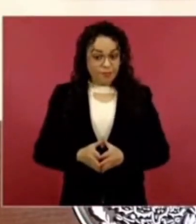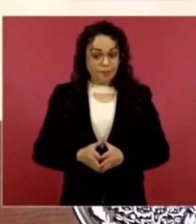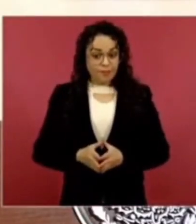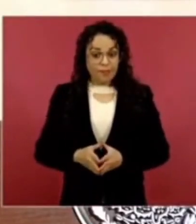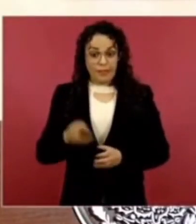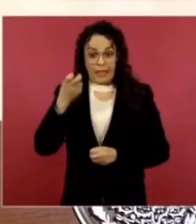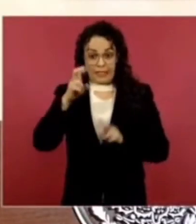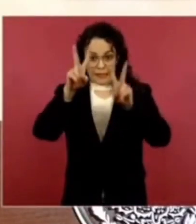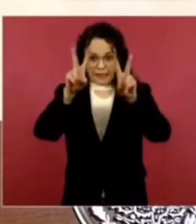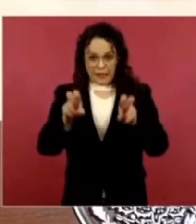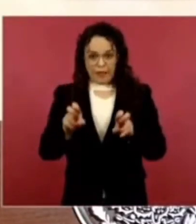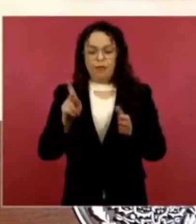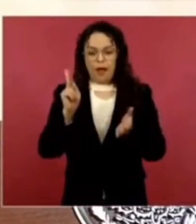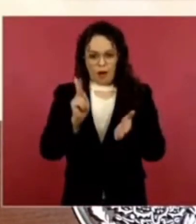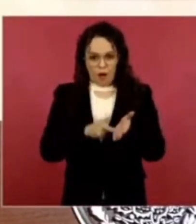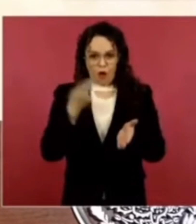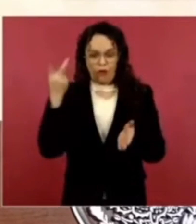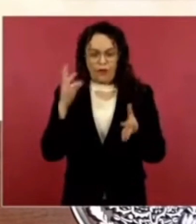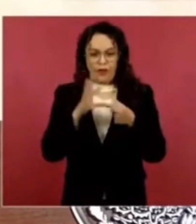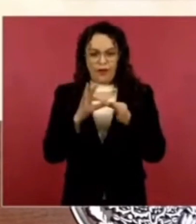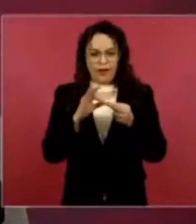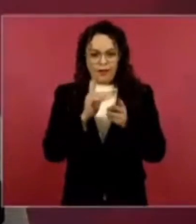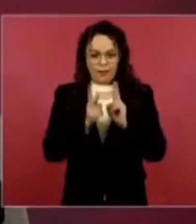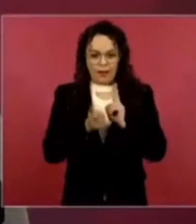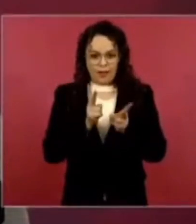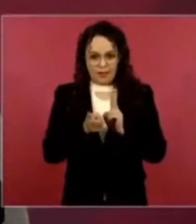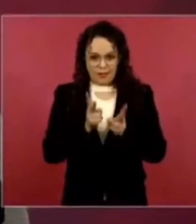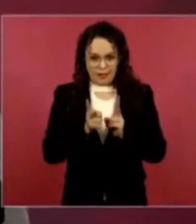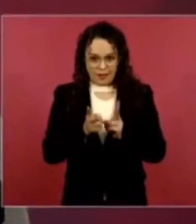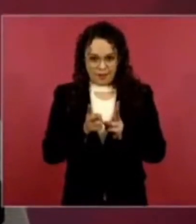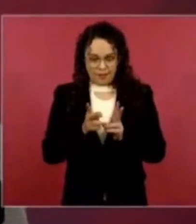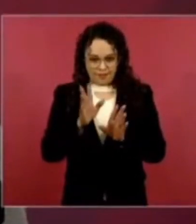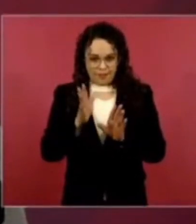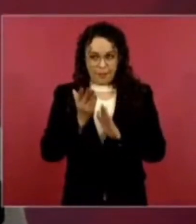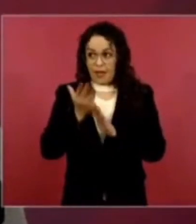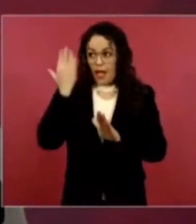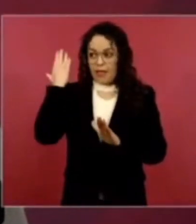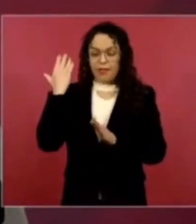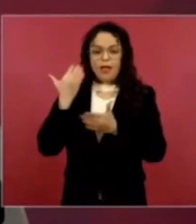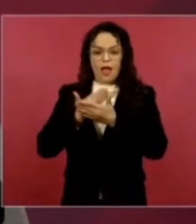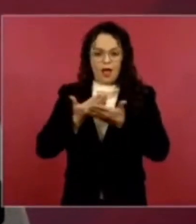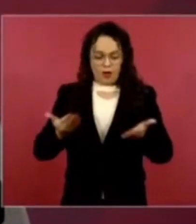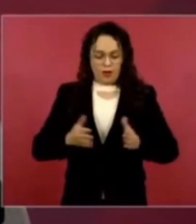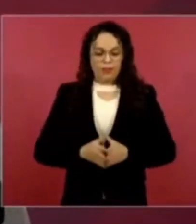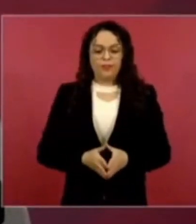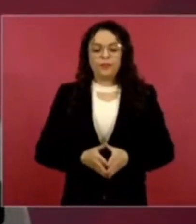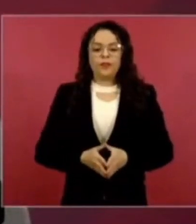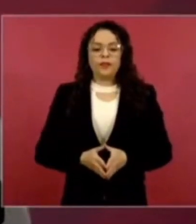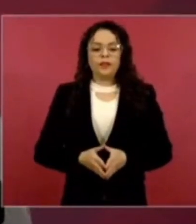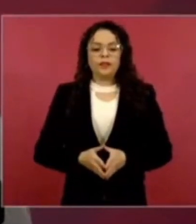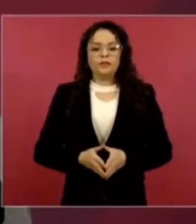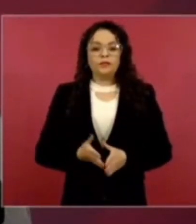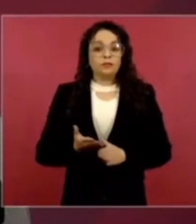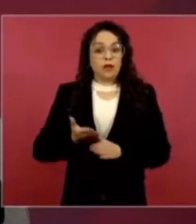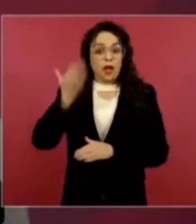tema. No aparecía la palabra corrupción.